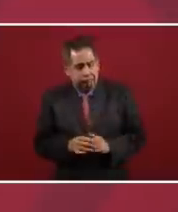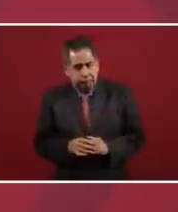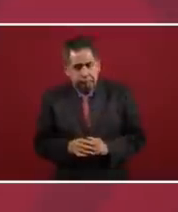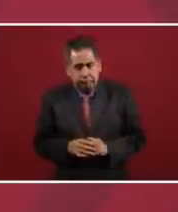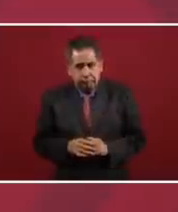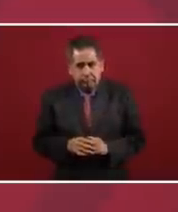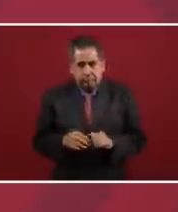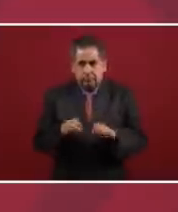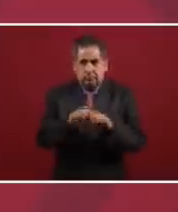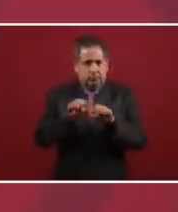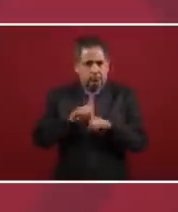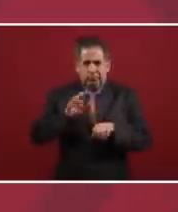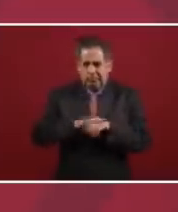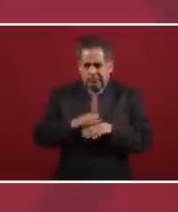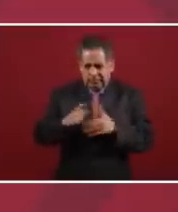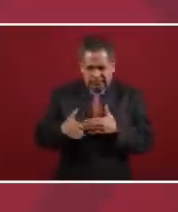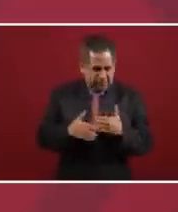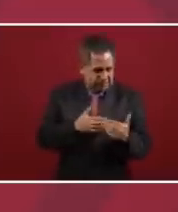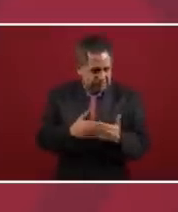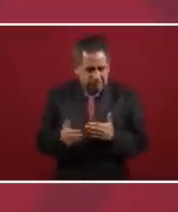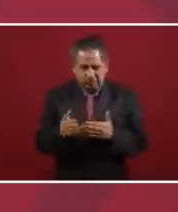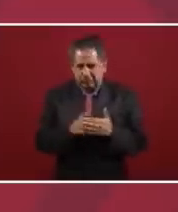es un equipo moderno